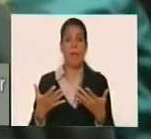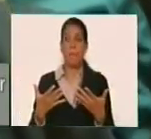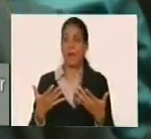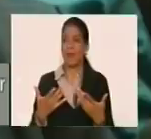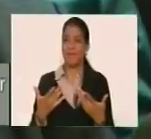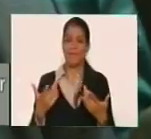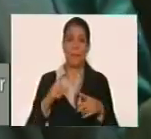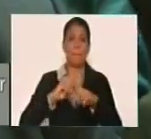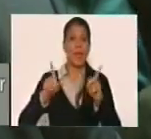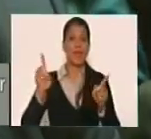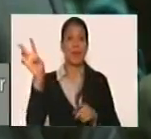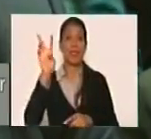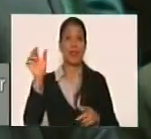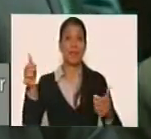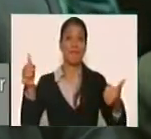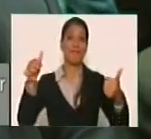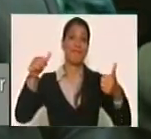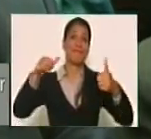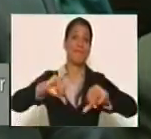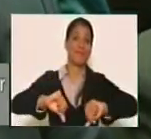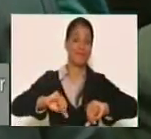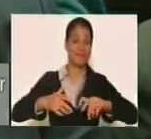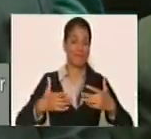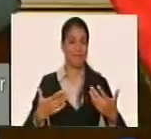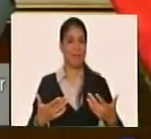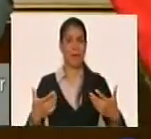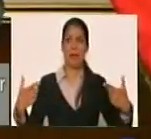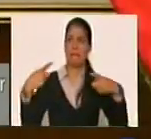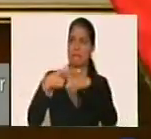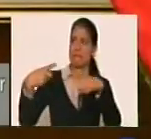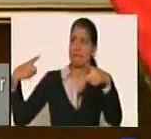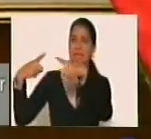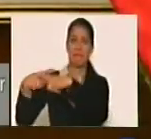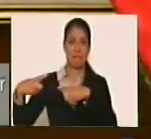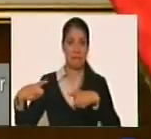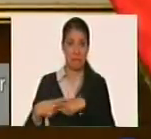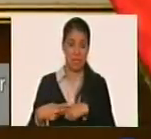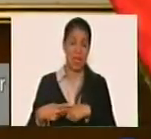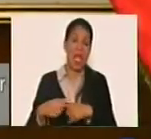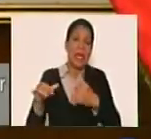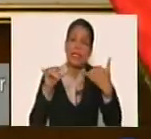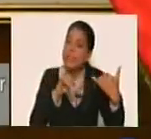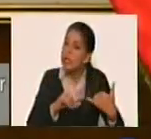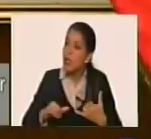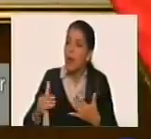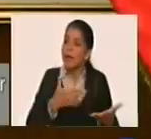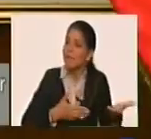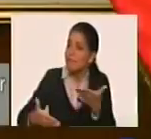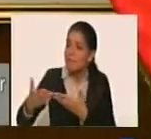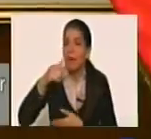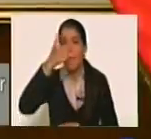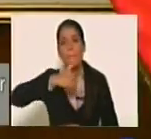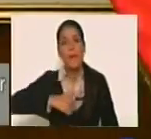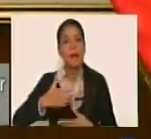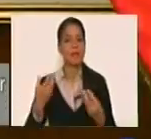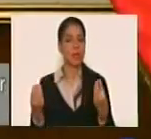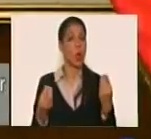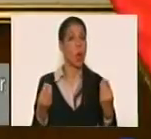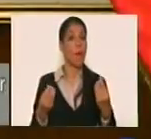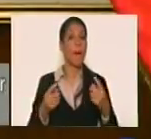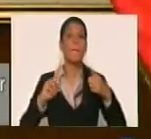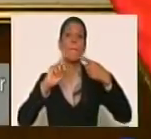realidad. Porque para que exista la igualdad, es necesario que asumamos el principio de la